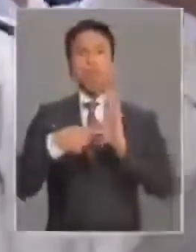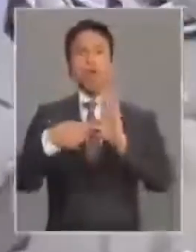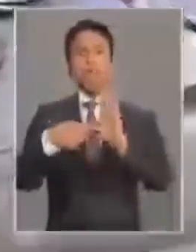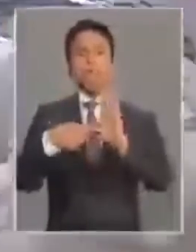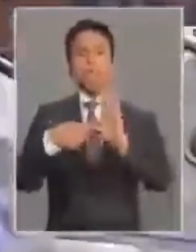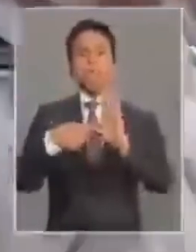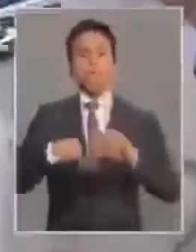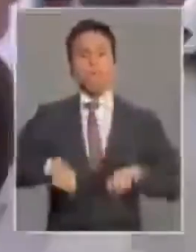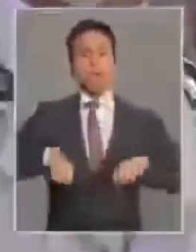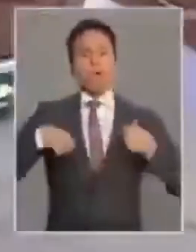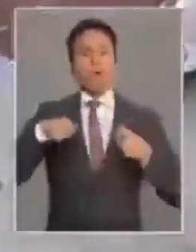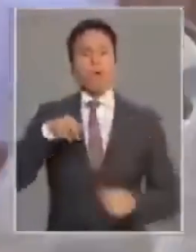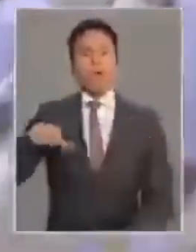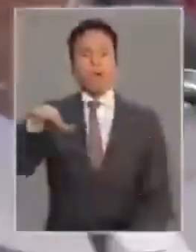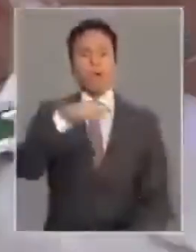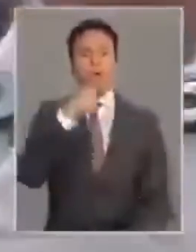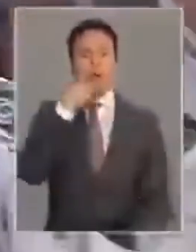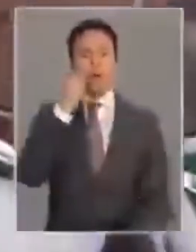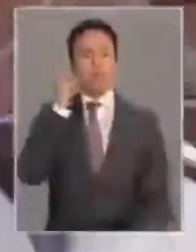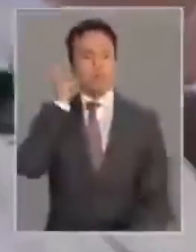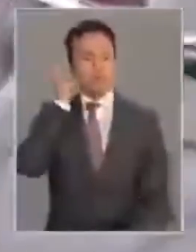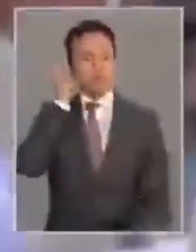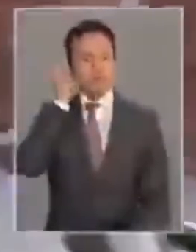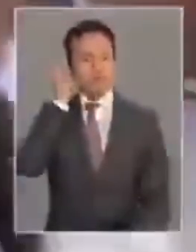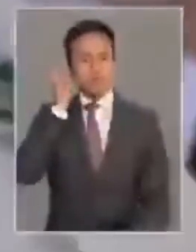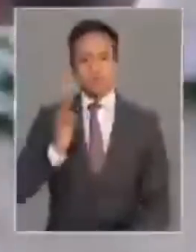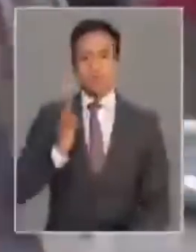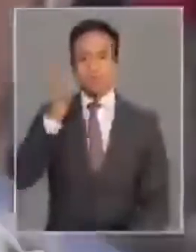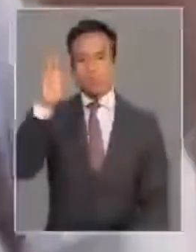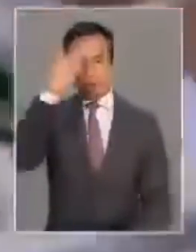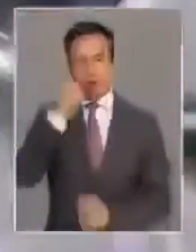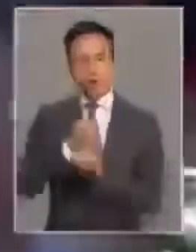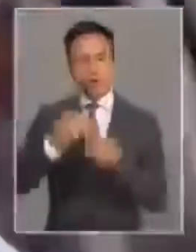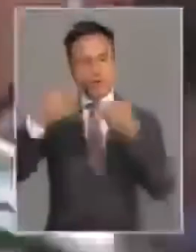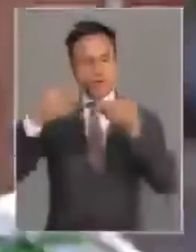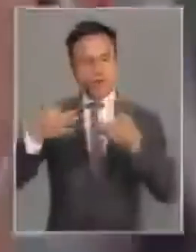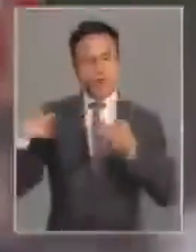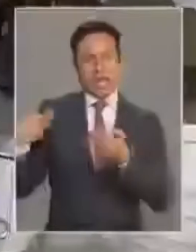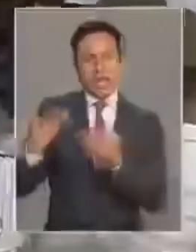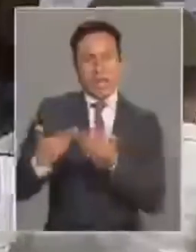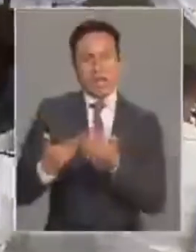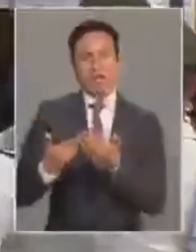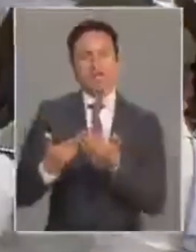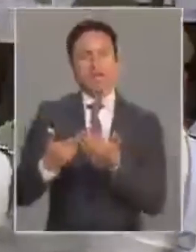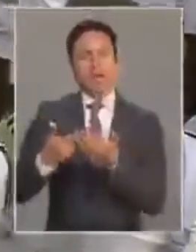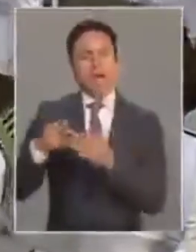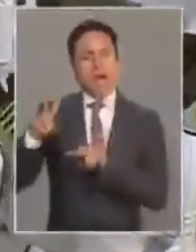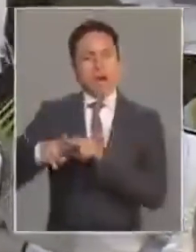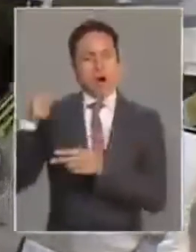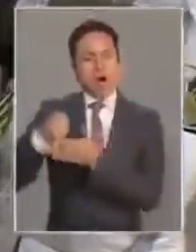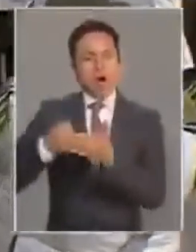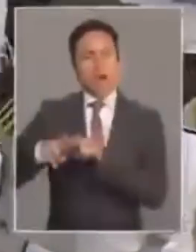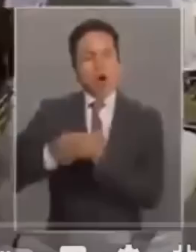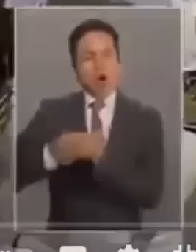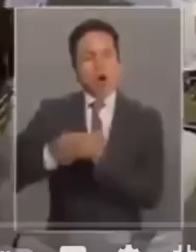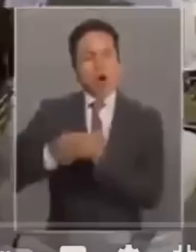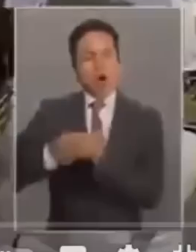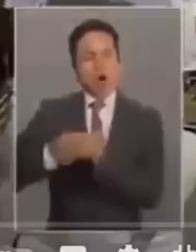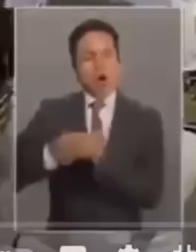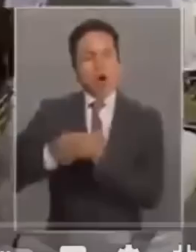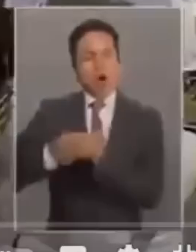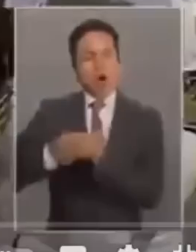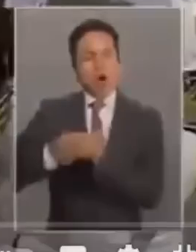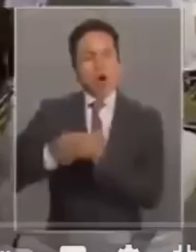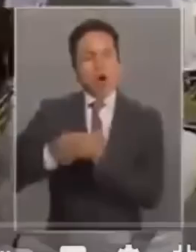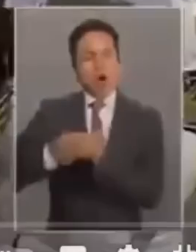a estos jóvenes, hombres y mujeres, futuros oficiales y herederos del legado heroico de más de... O sea, en lo personal